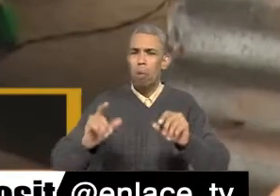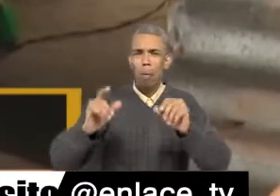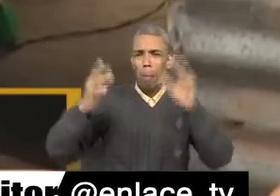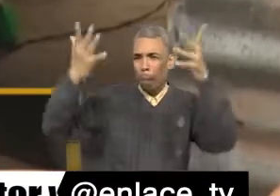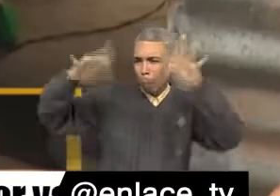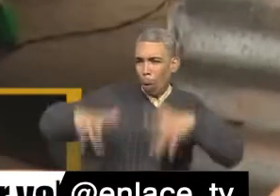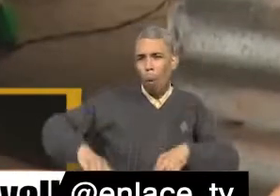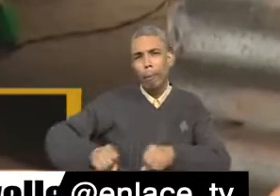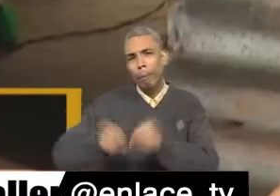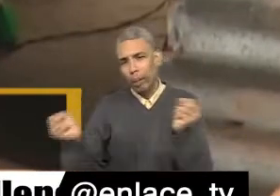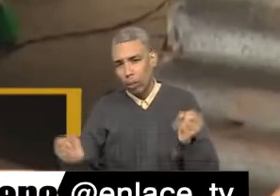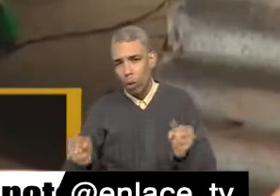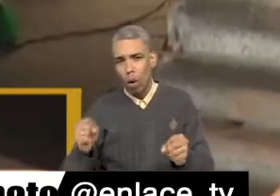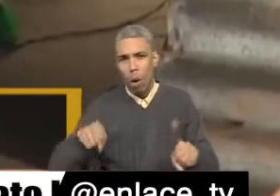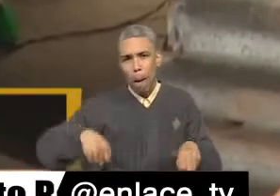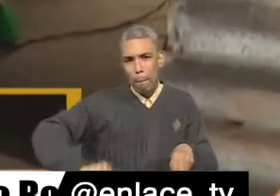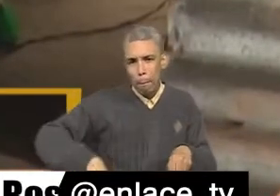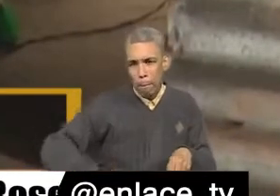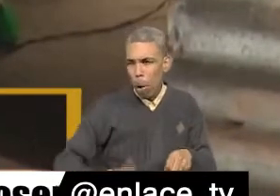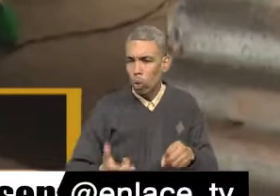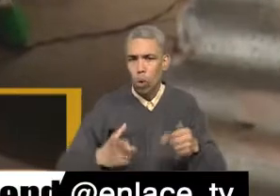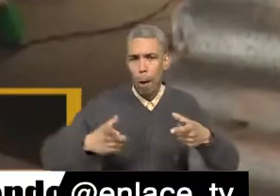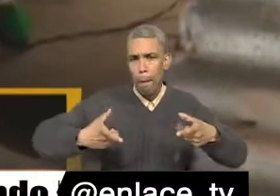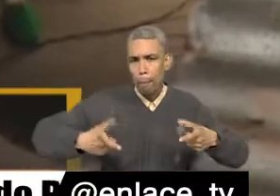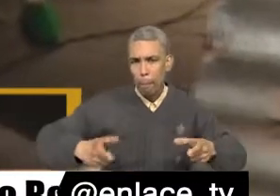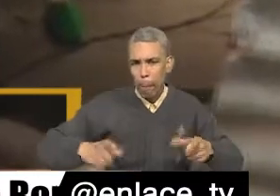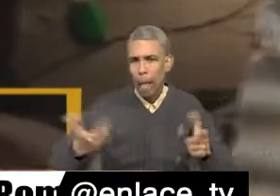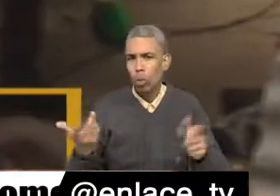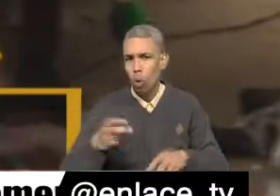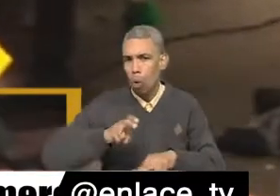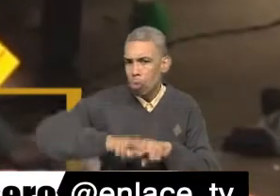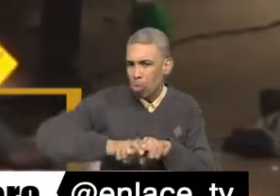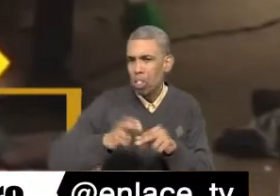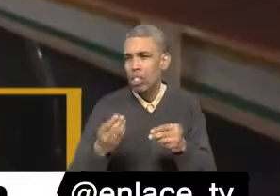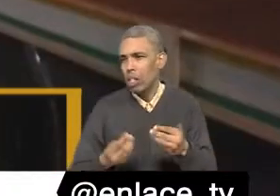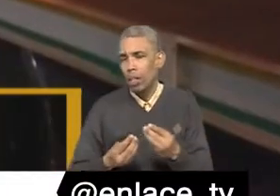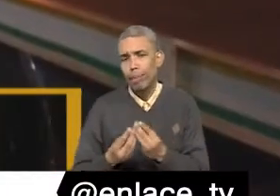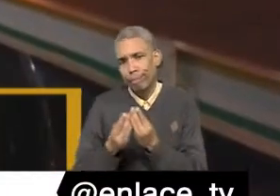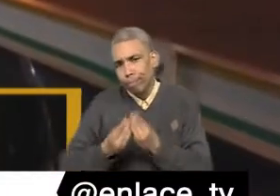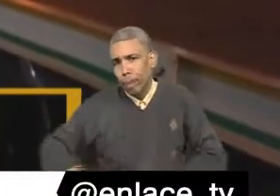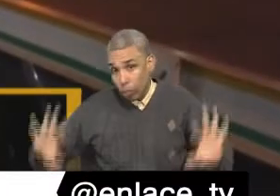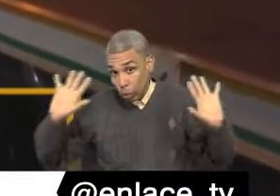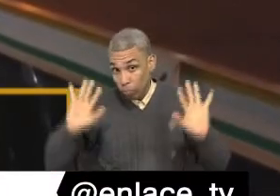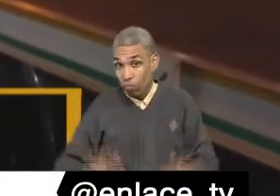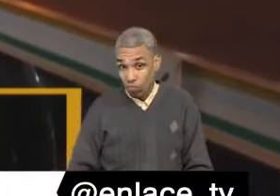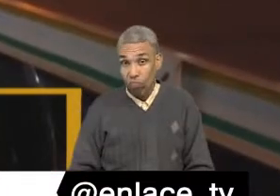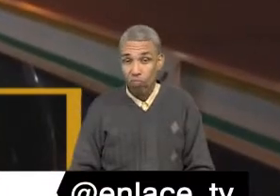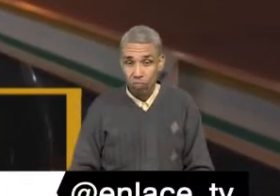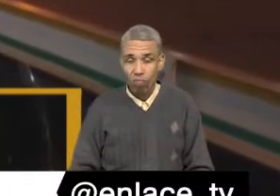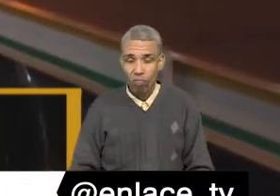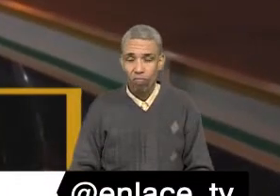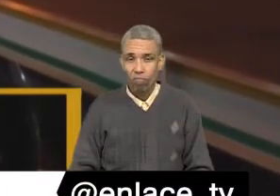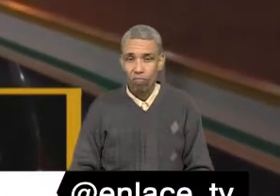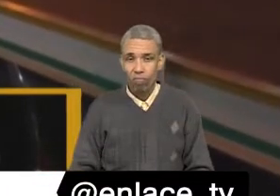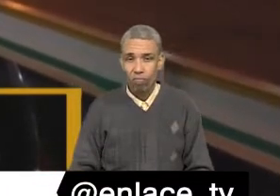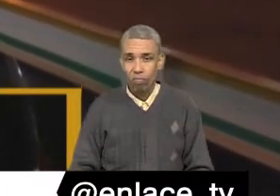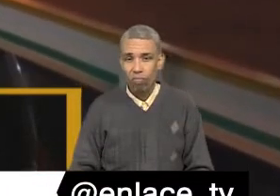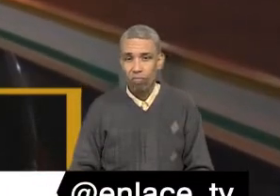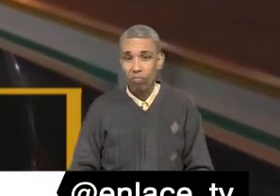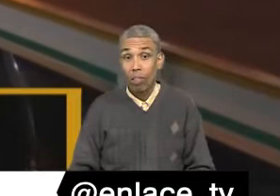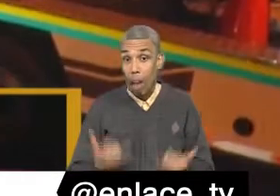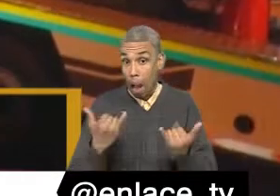y cositas así, vajilla, sillas. Y pues en este momento todo lo tengo